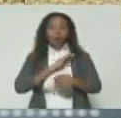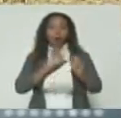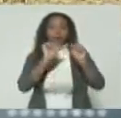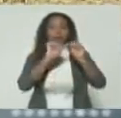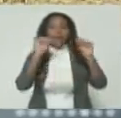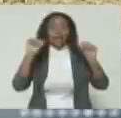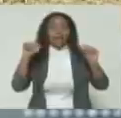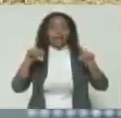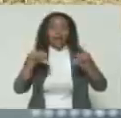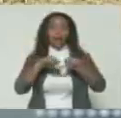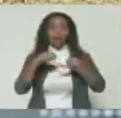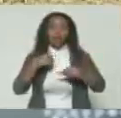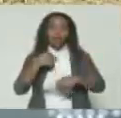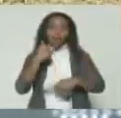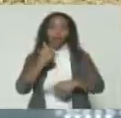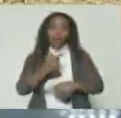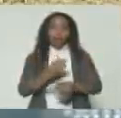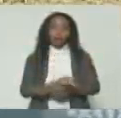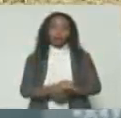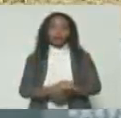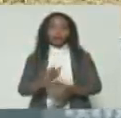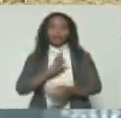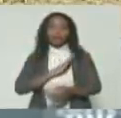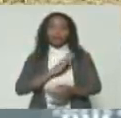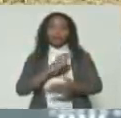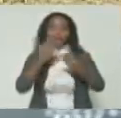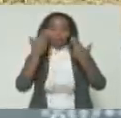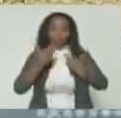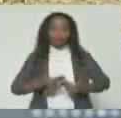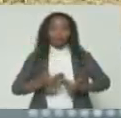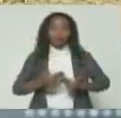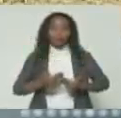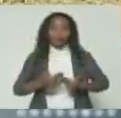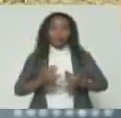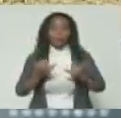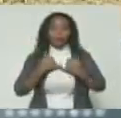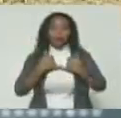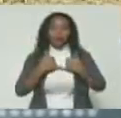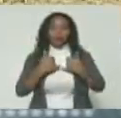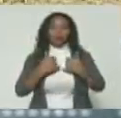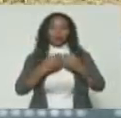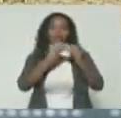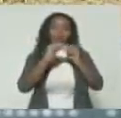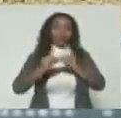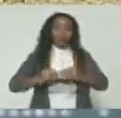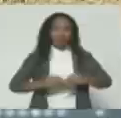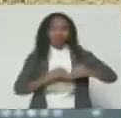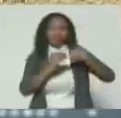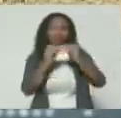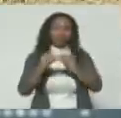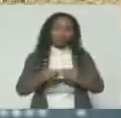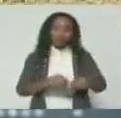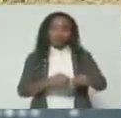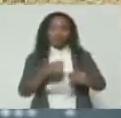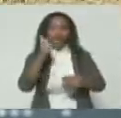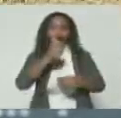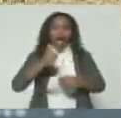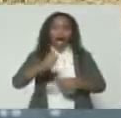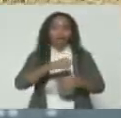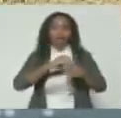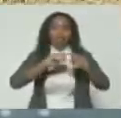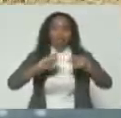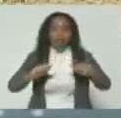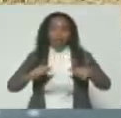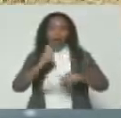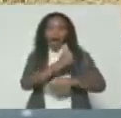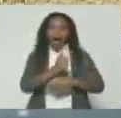sistema. Es lo que yo digo, tenemos que ser sustentables y autosustentables. Cada parcela, cada